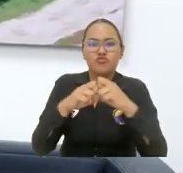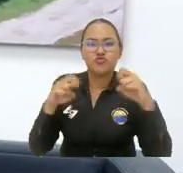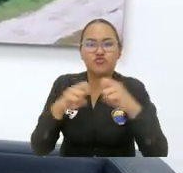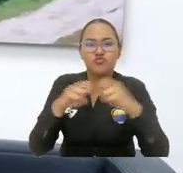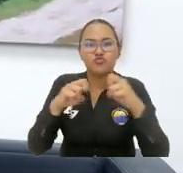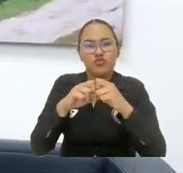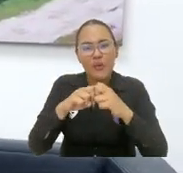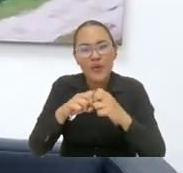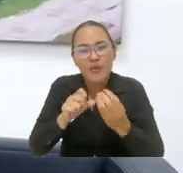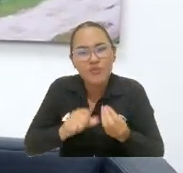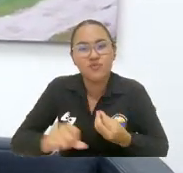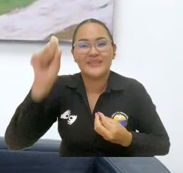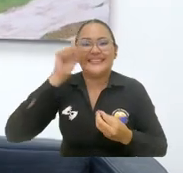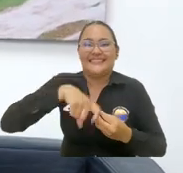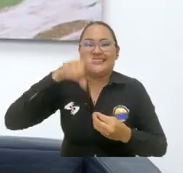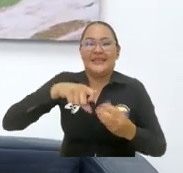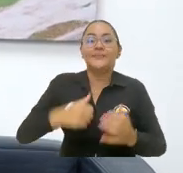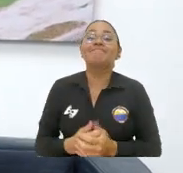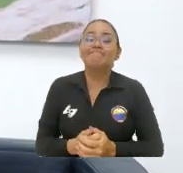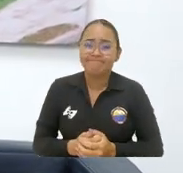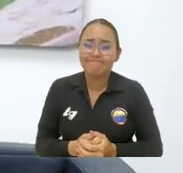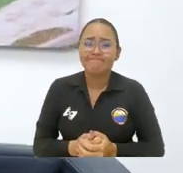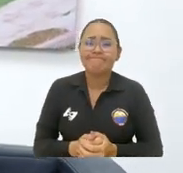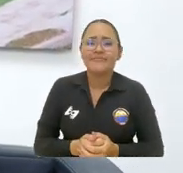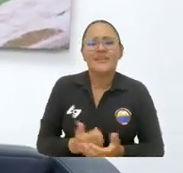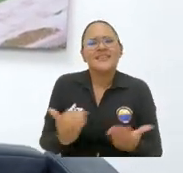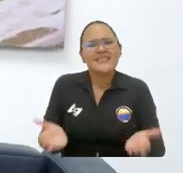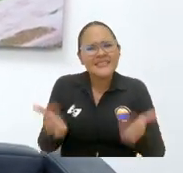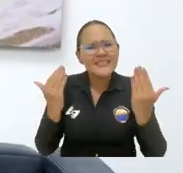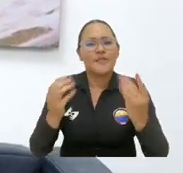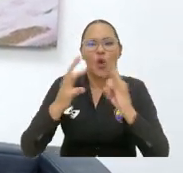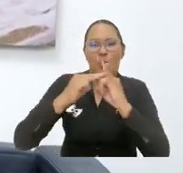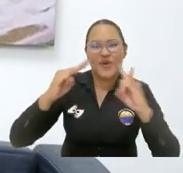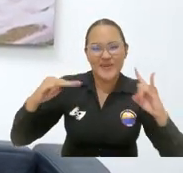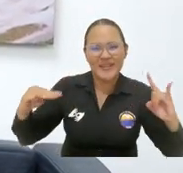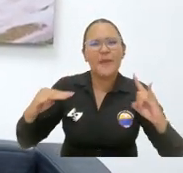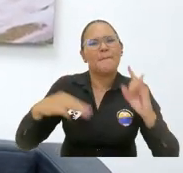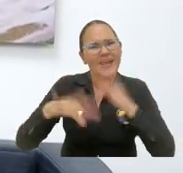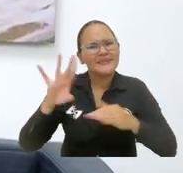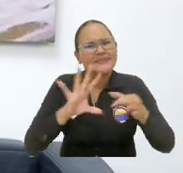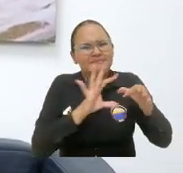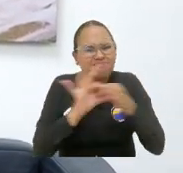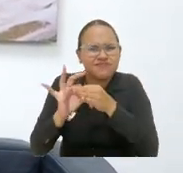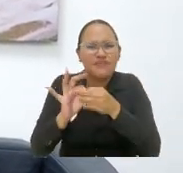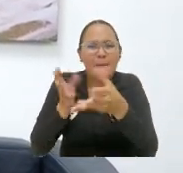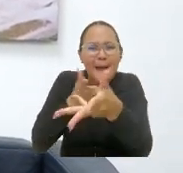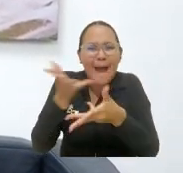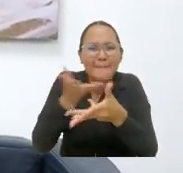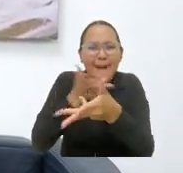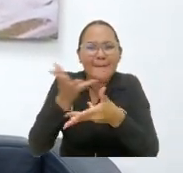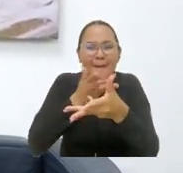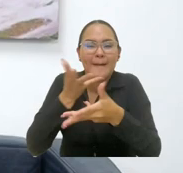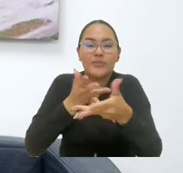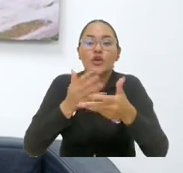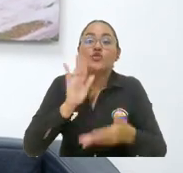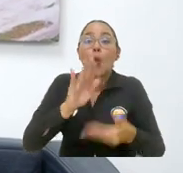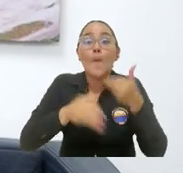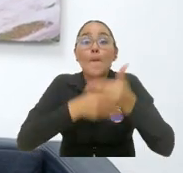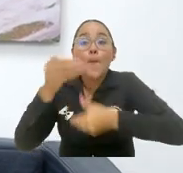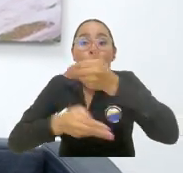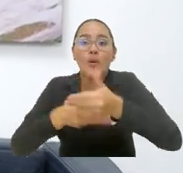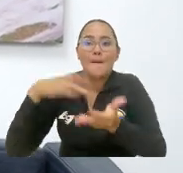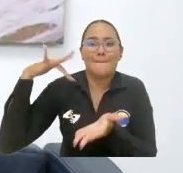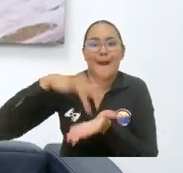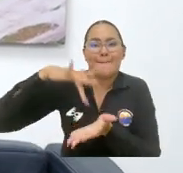brechas juntos en el distrito de Santa Marta. La Universidad del Magdalena ha sido un coequipero, digamos, determinante